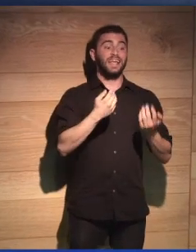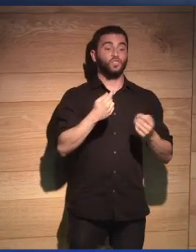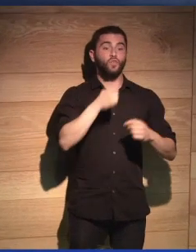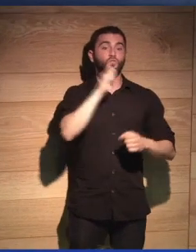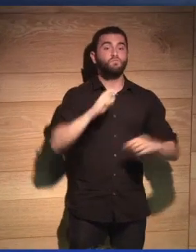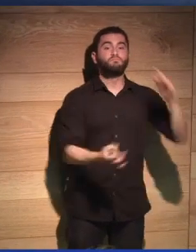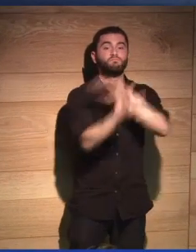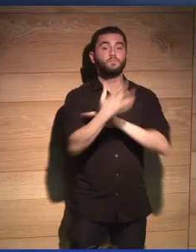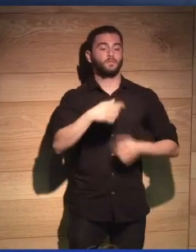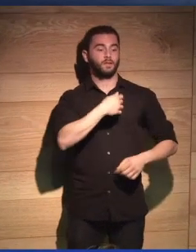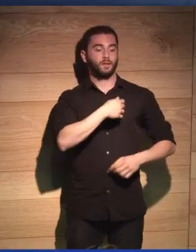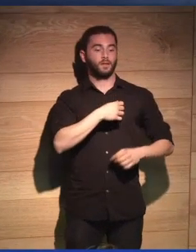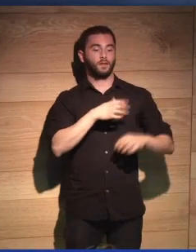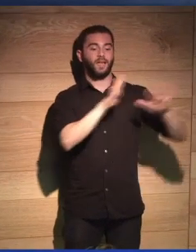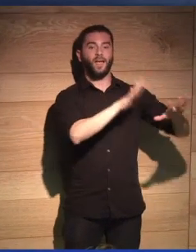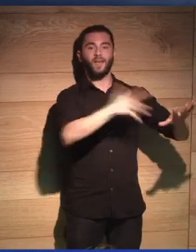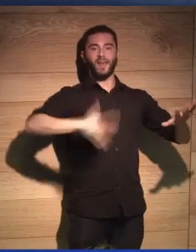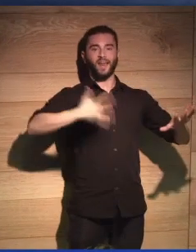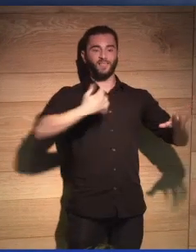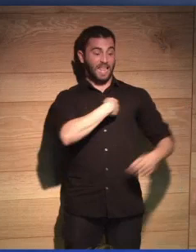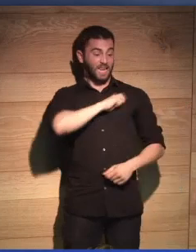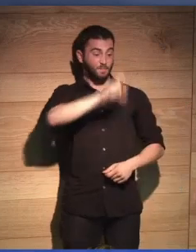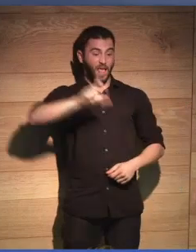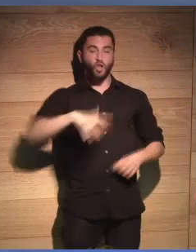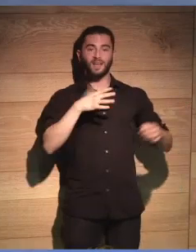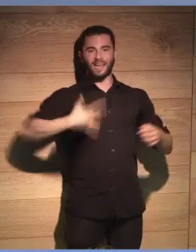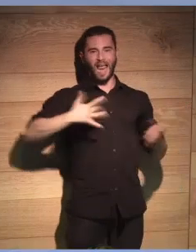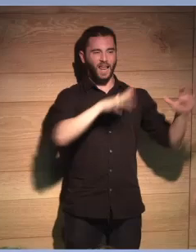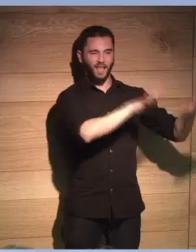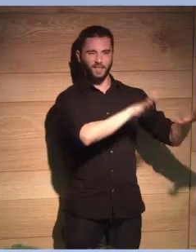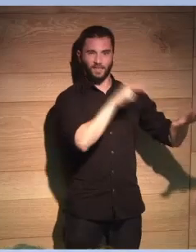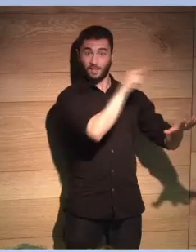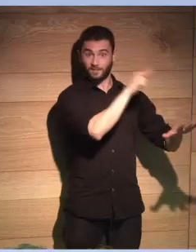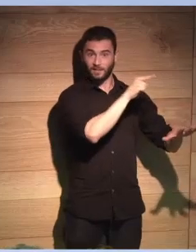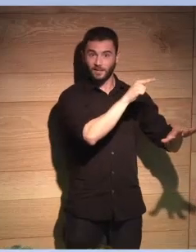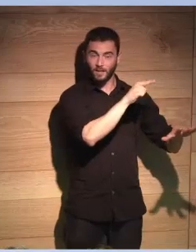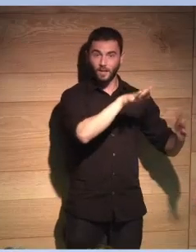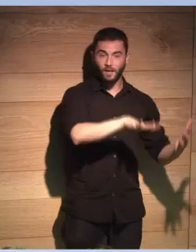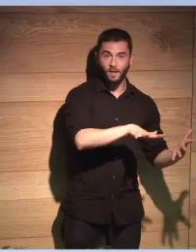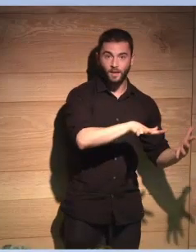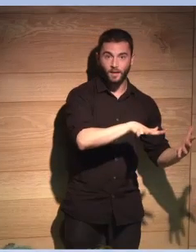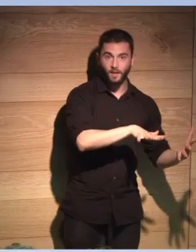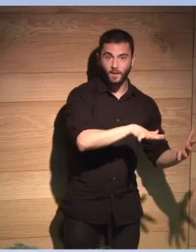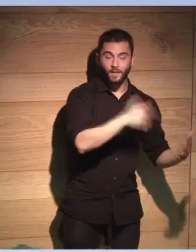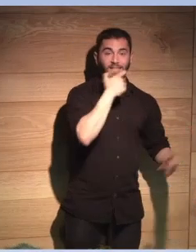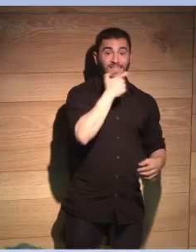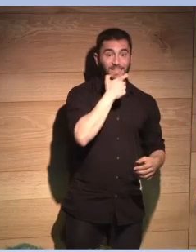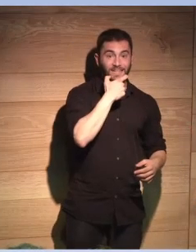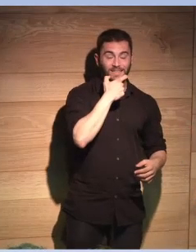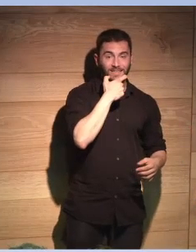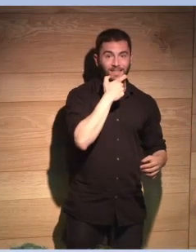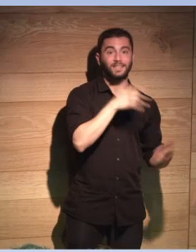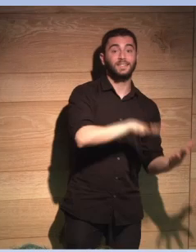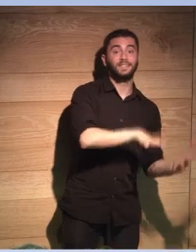exiliados españoles en Argentina, tuvo que pasarla al español desde la versión inglesa con